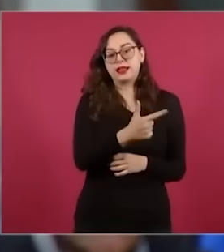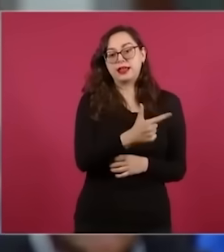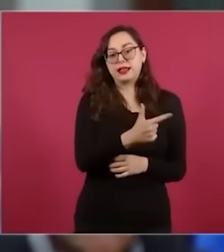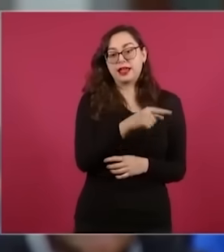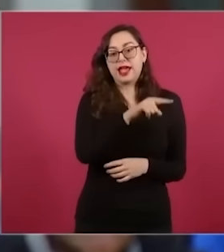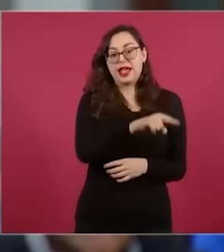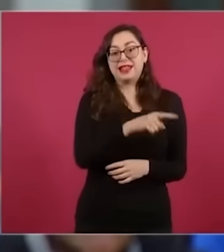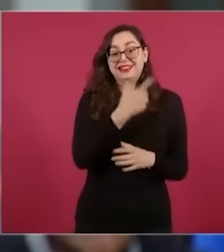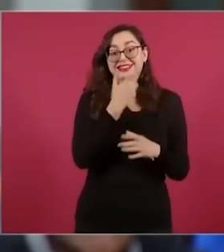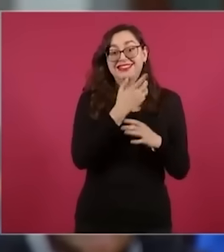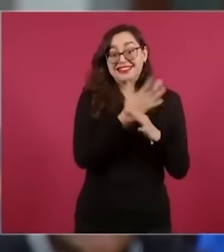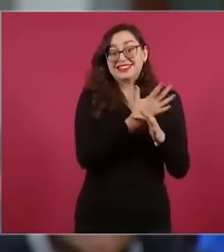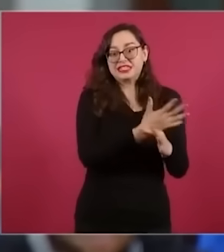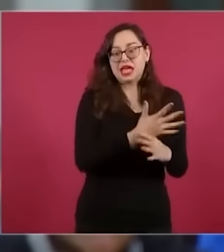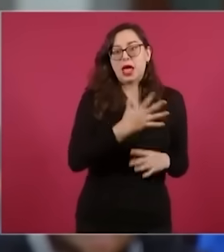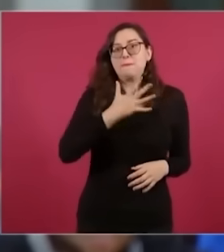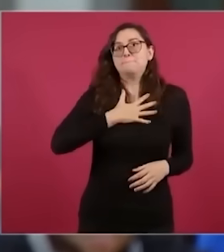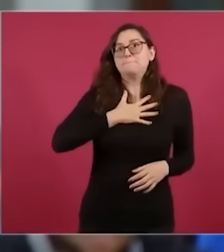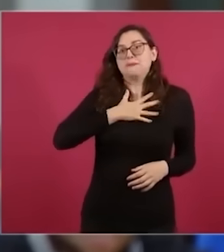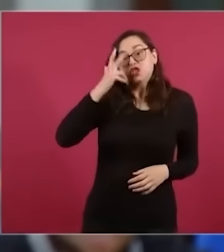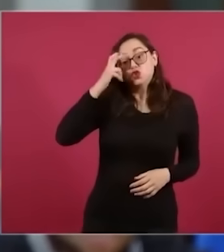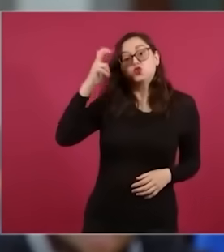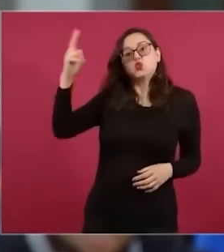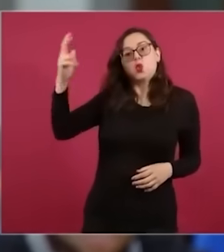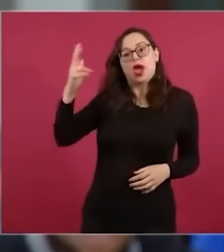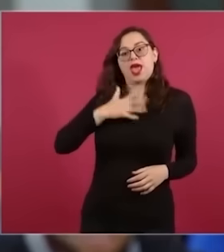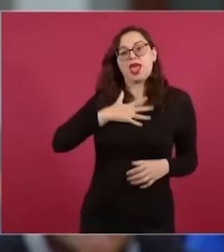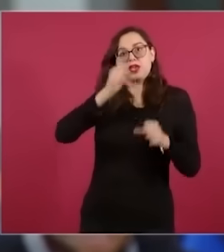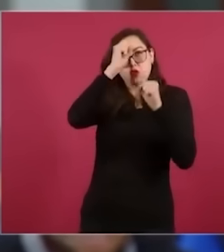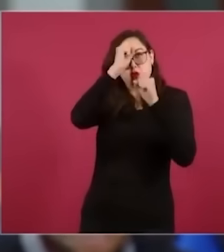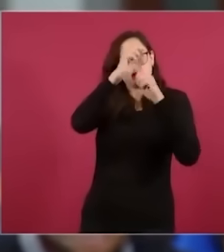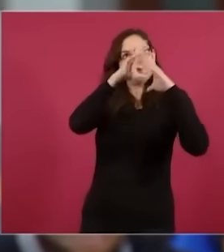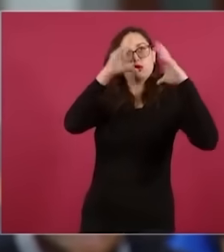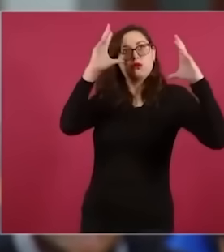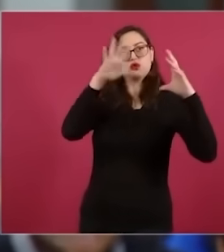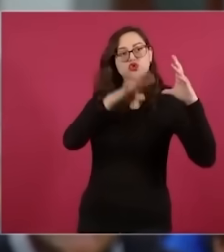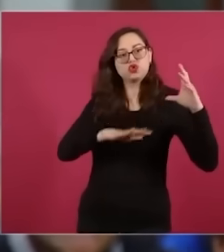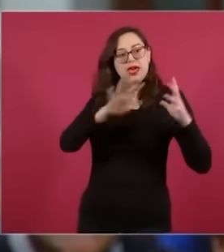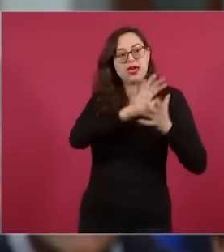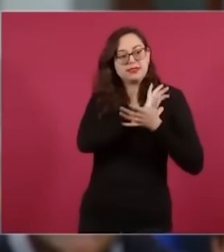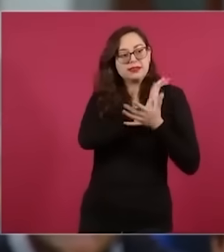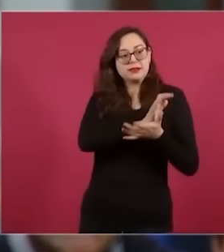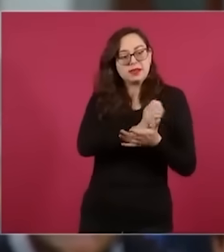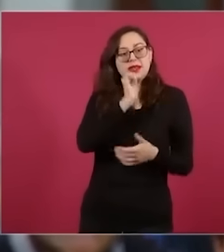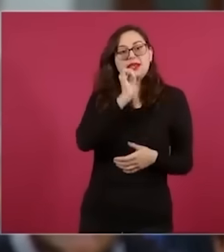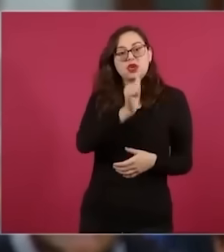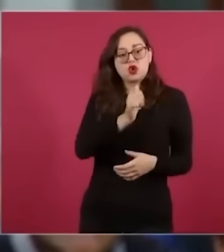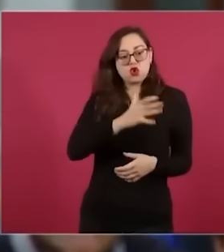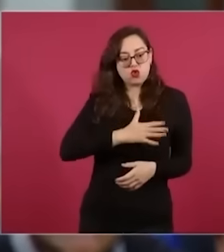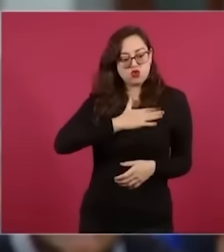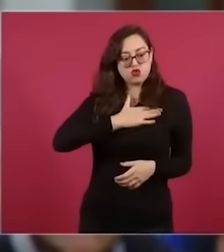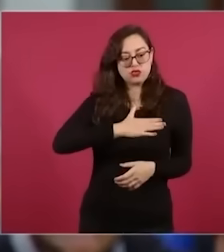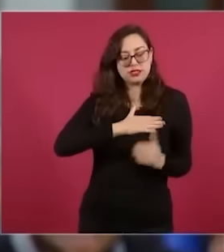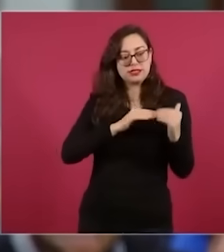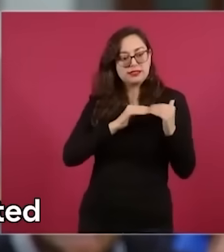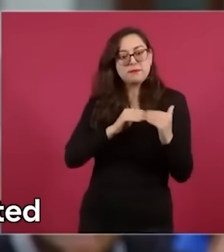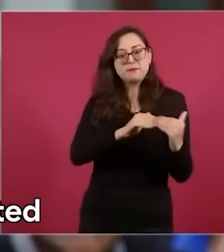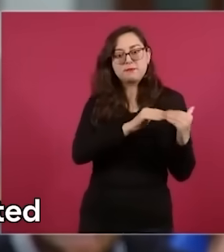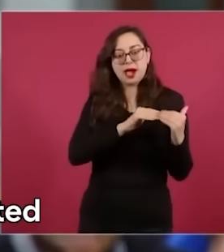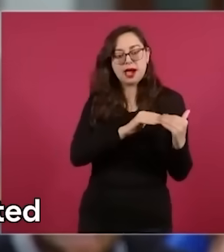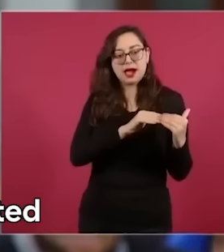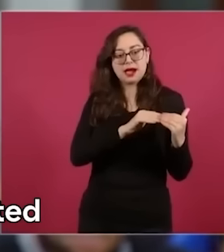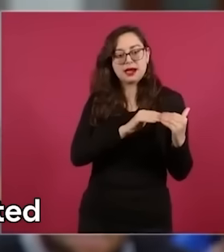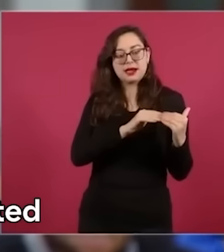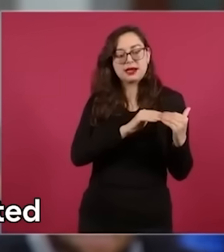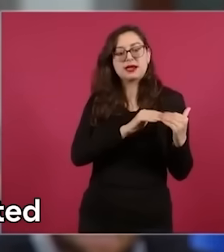dream, una sociedad sin discriminación, con justicia democrática.